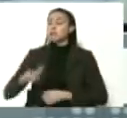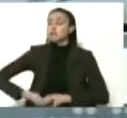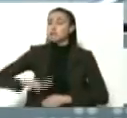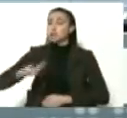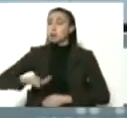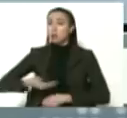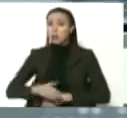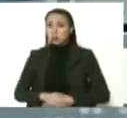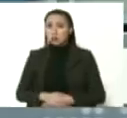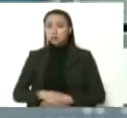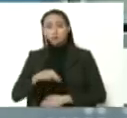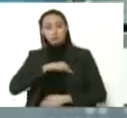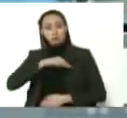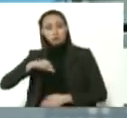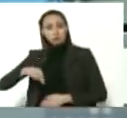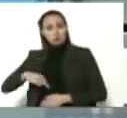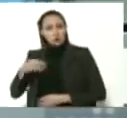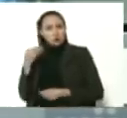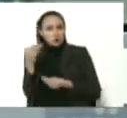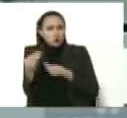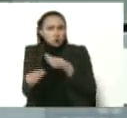importante. Nosotros nos hemos puesto como